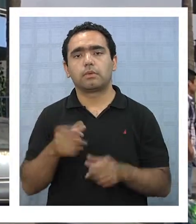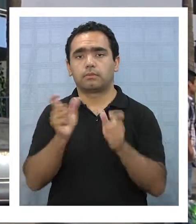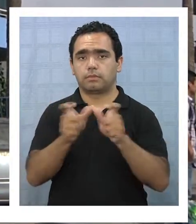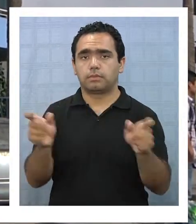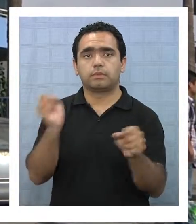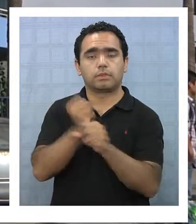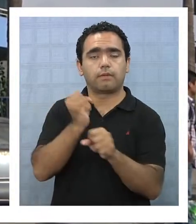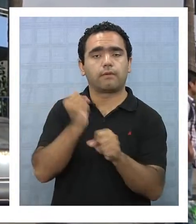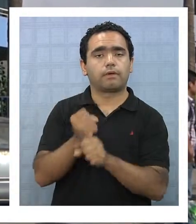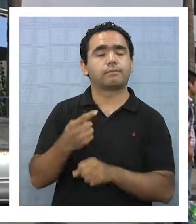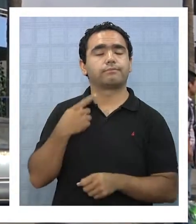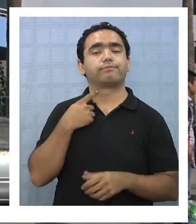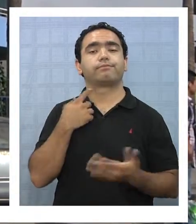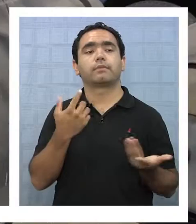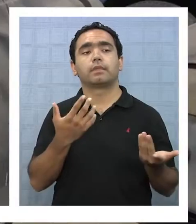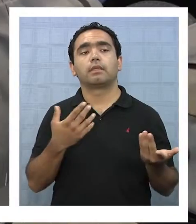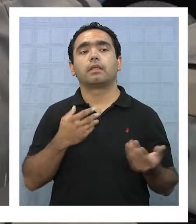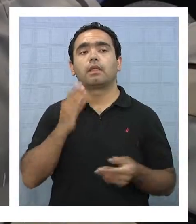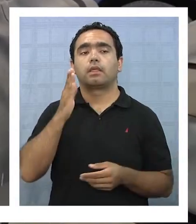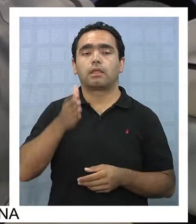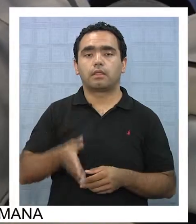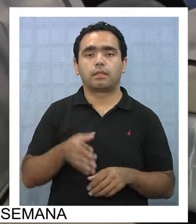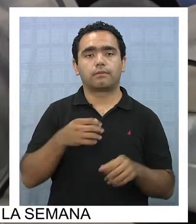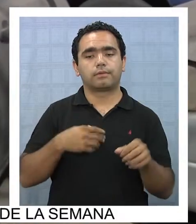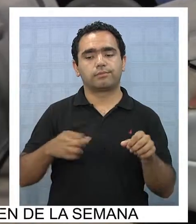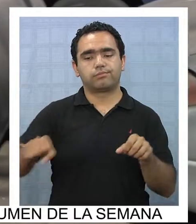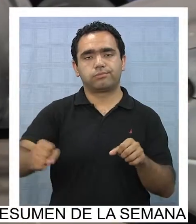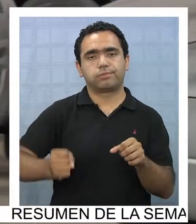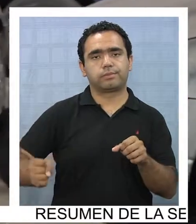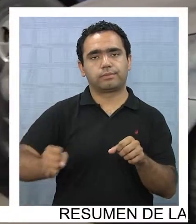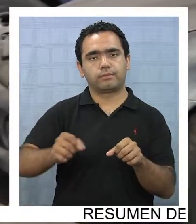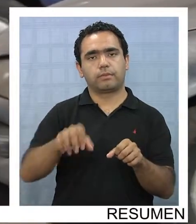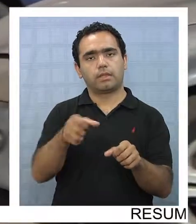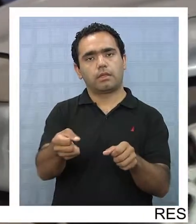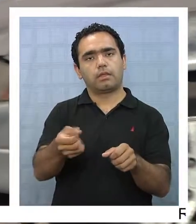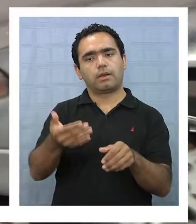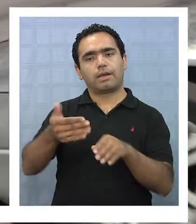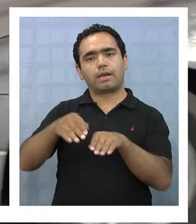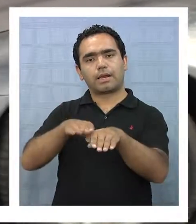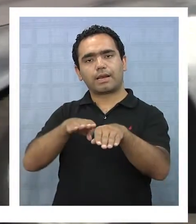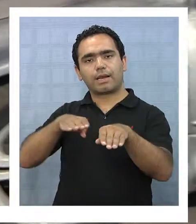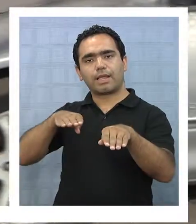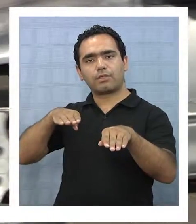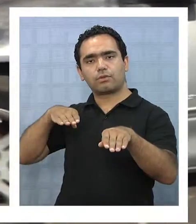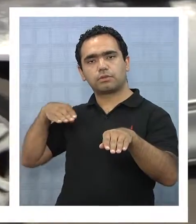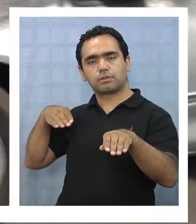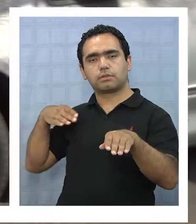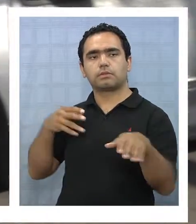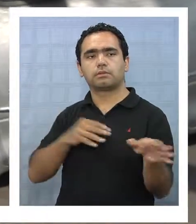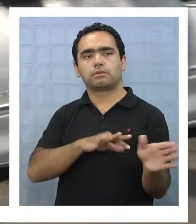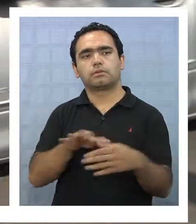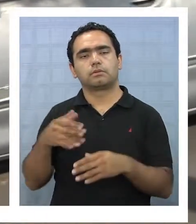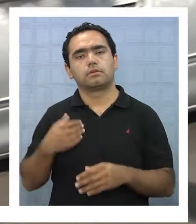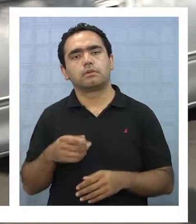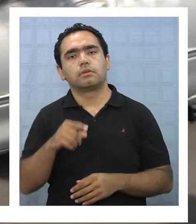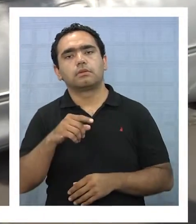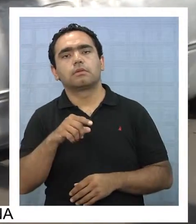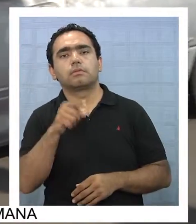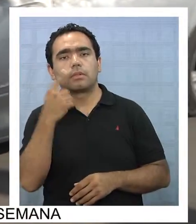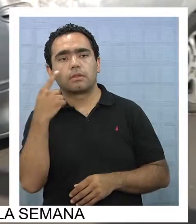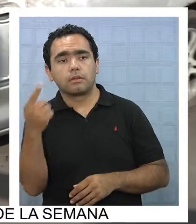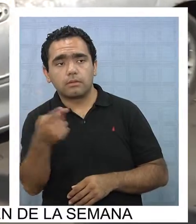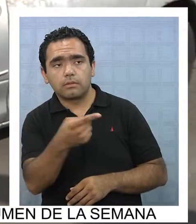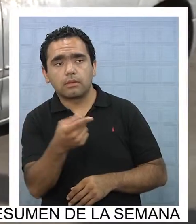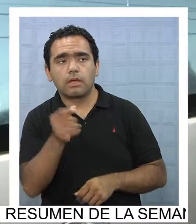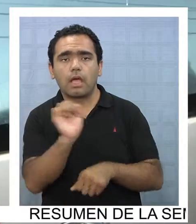Trabajadores son afectados, debiendo realizar maniobras de retroceso para salir del sector. Claro, muchos problemas porque por lo que